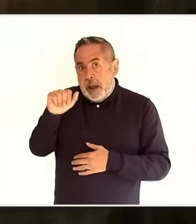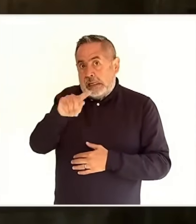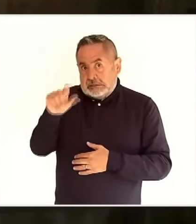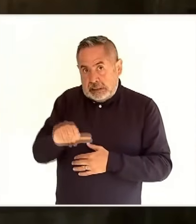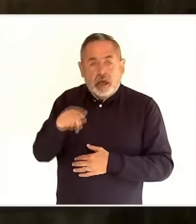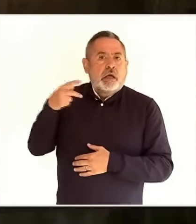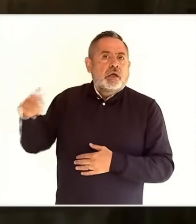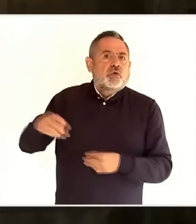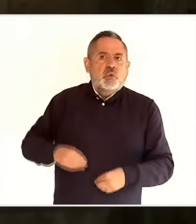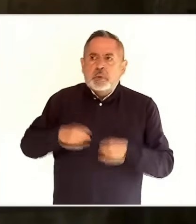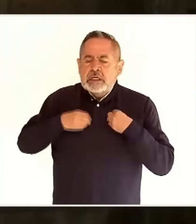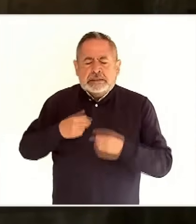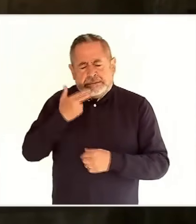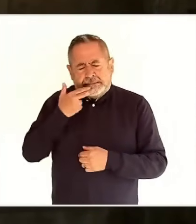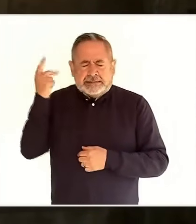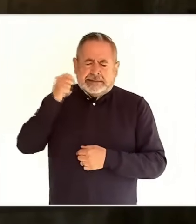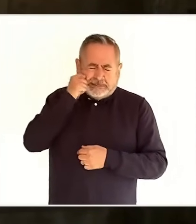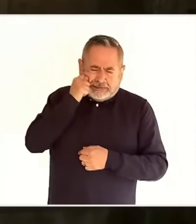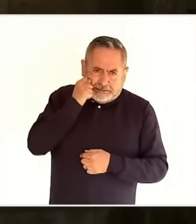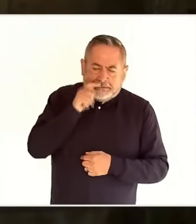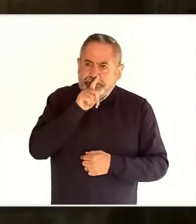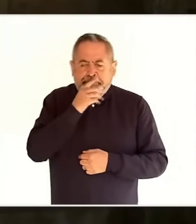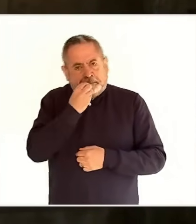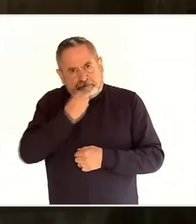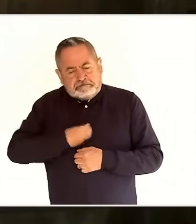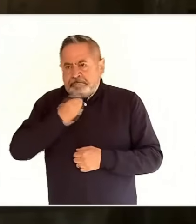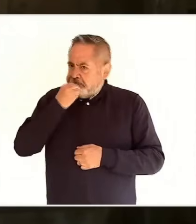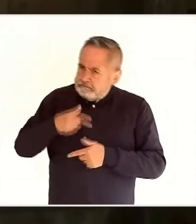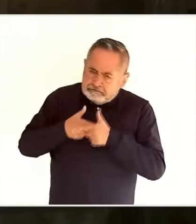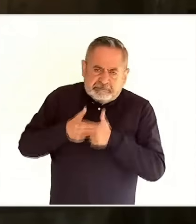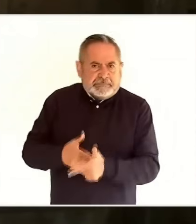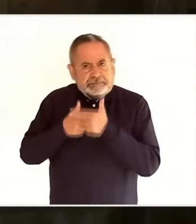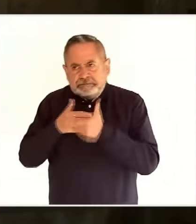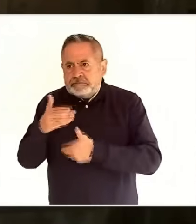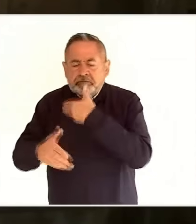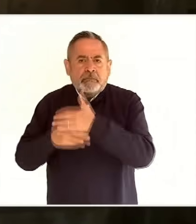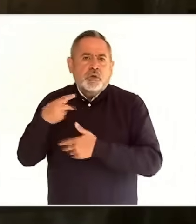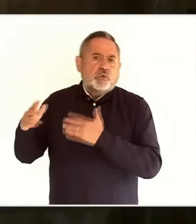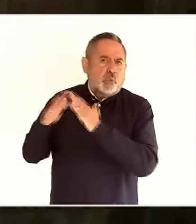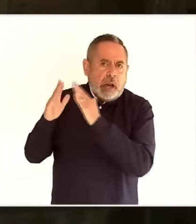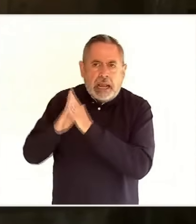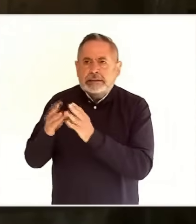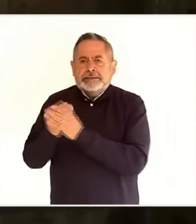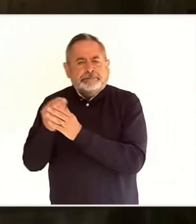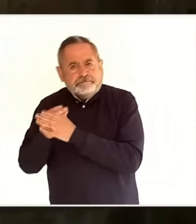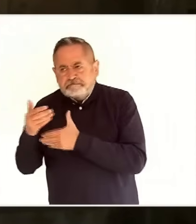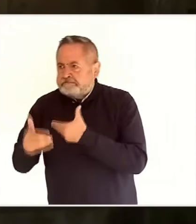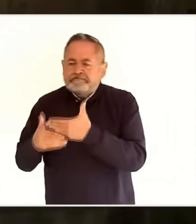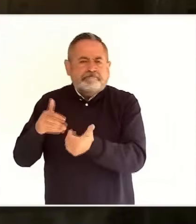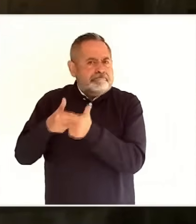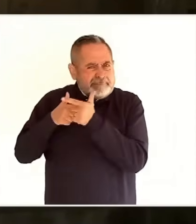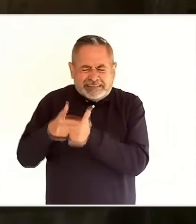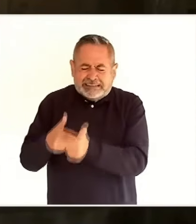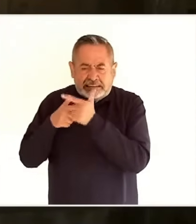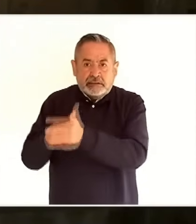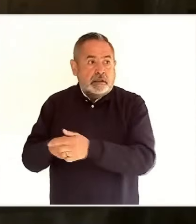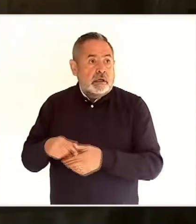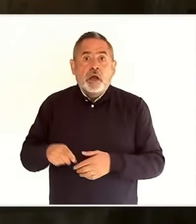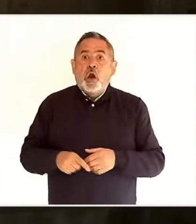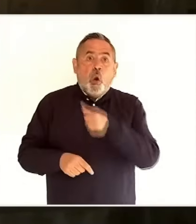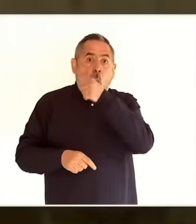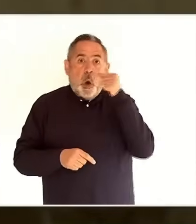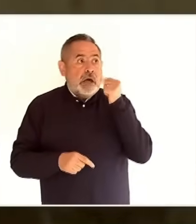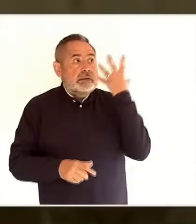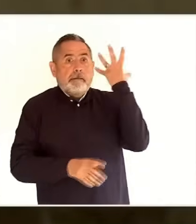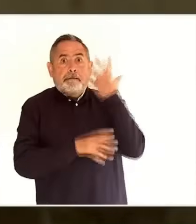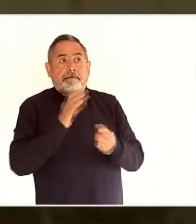un sacrificio constante que trascendió lo doméstico y lo íntimo. Durante los años más duros del exilio de